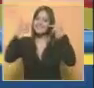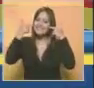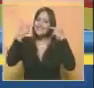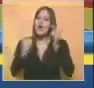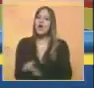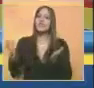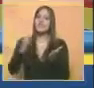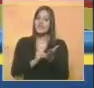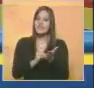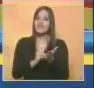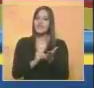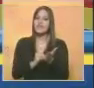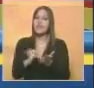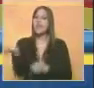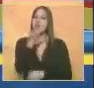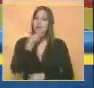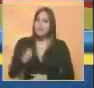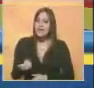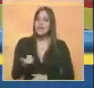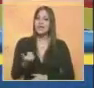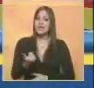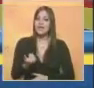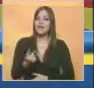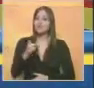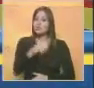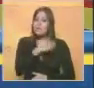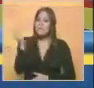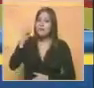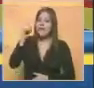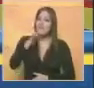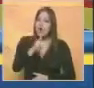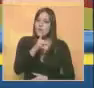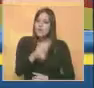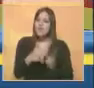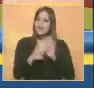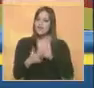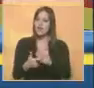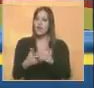vez más se convirtieron en la mejor medicina. Si usted quiere saber más información de este